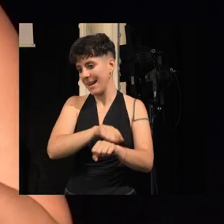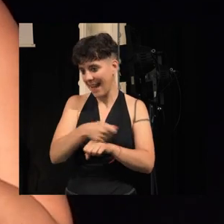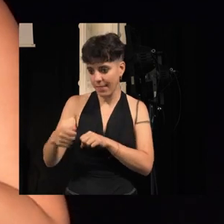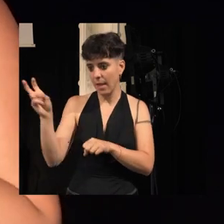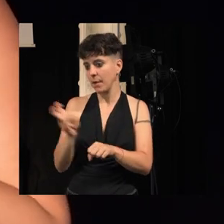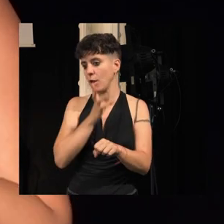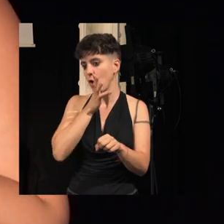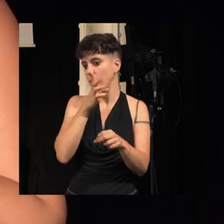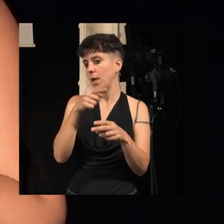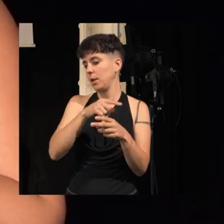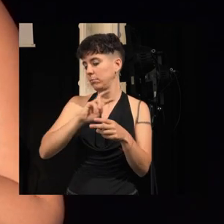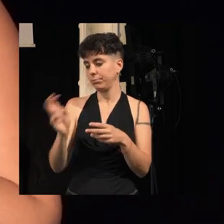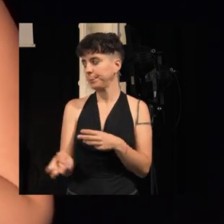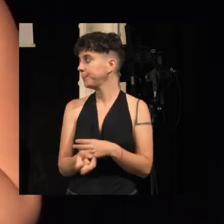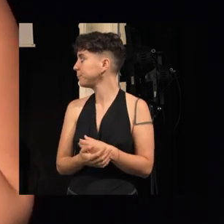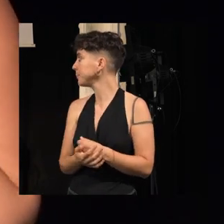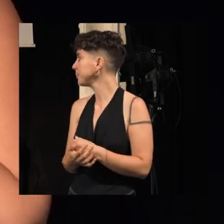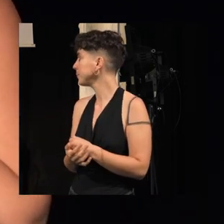¿vale?